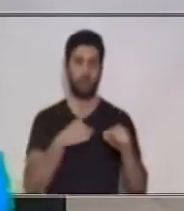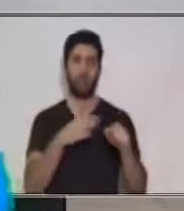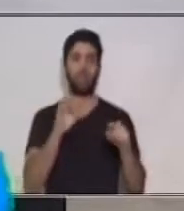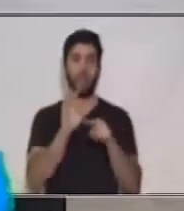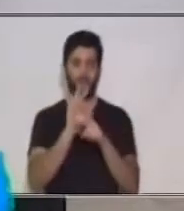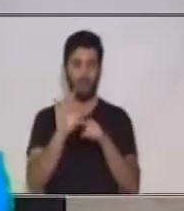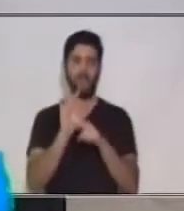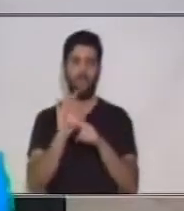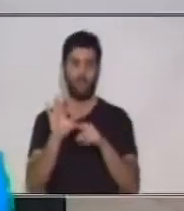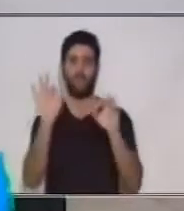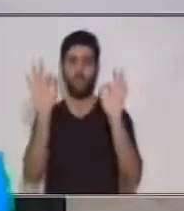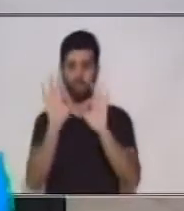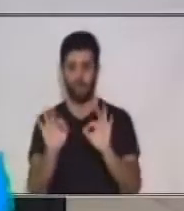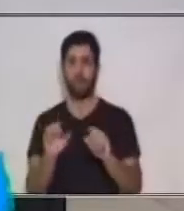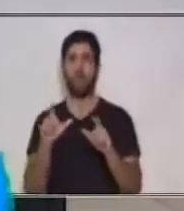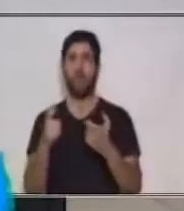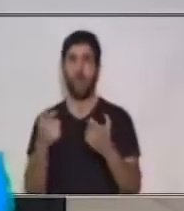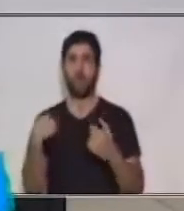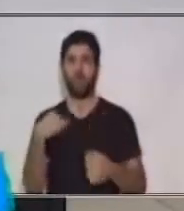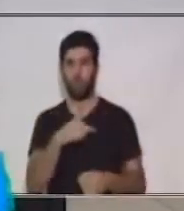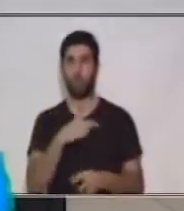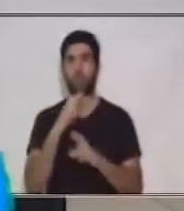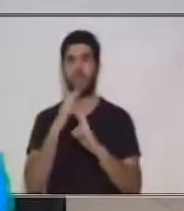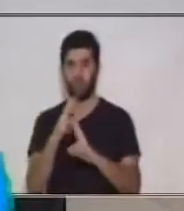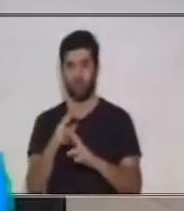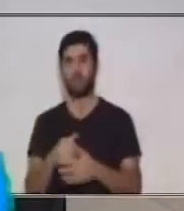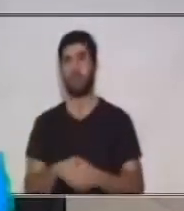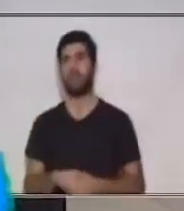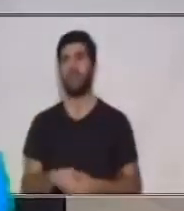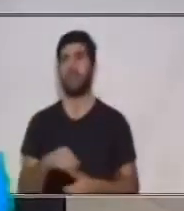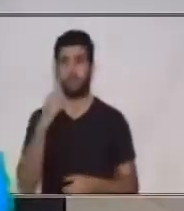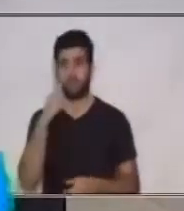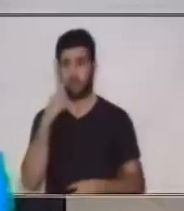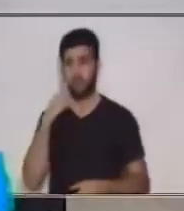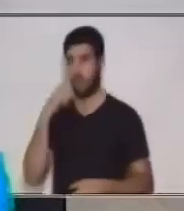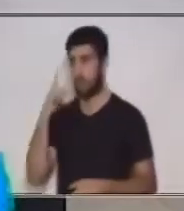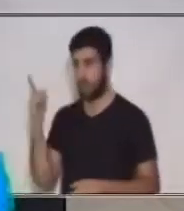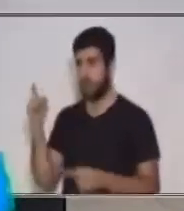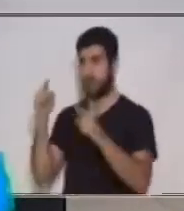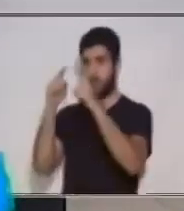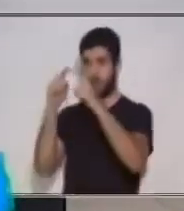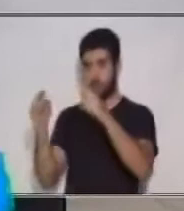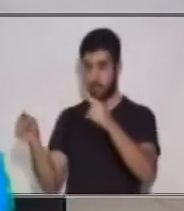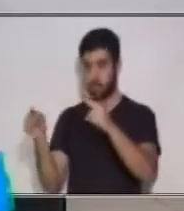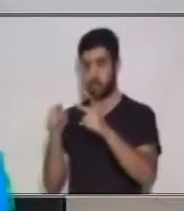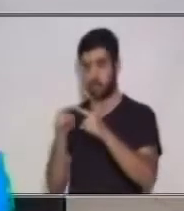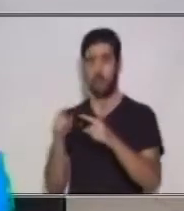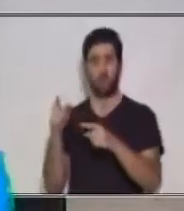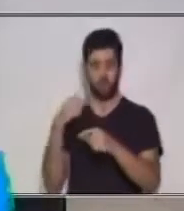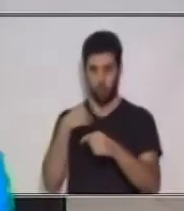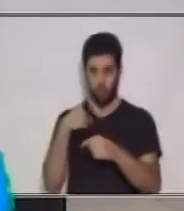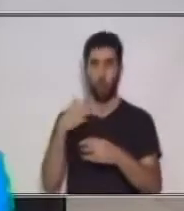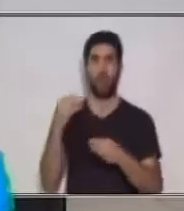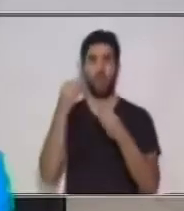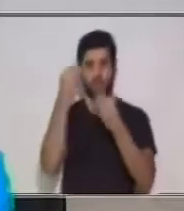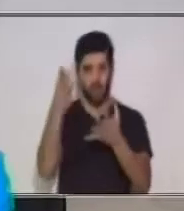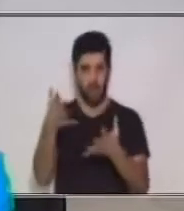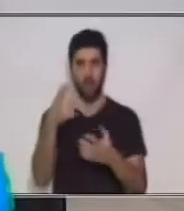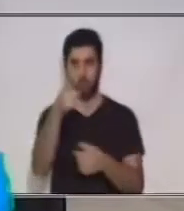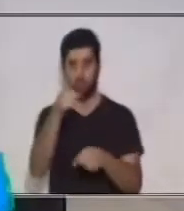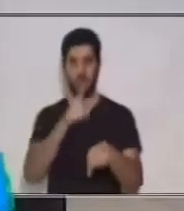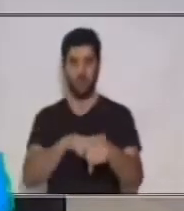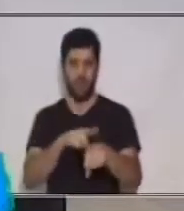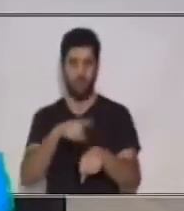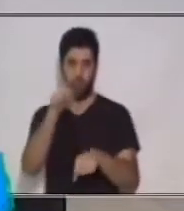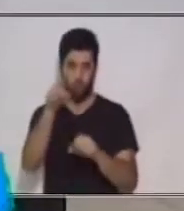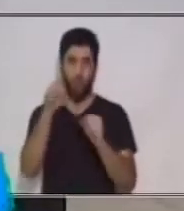ir resolviendo los problemas. En esta última figura te voy a poner las 3 medidas y voy a darte un espacio para que tú lo soluciones, ¿de